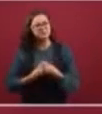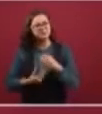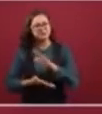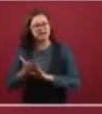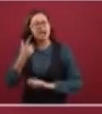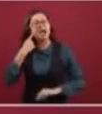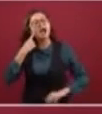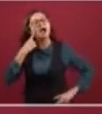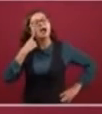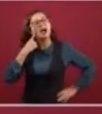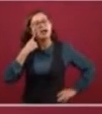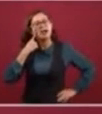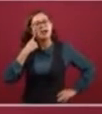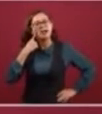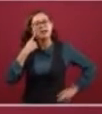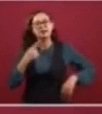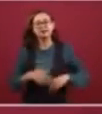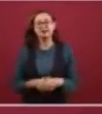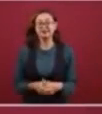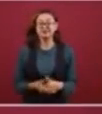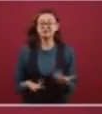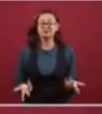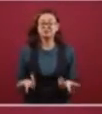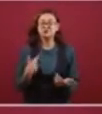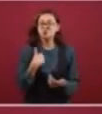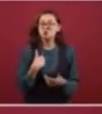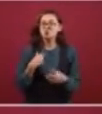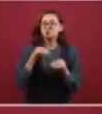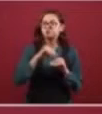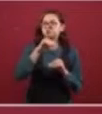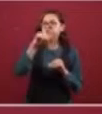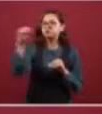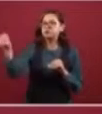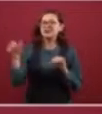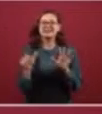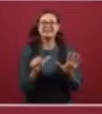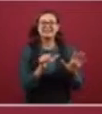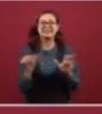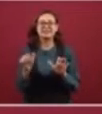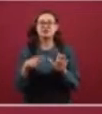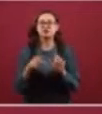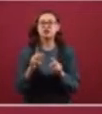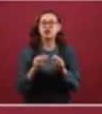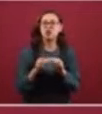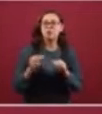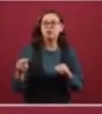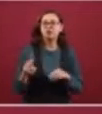700 600 km diarios